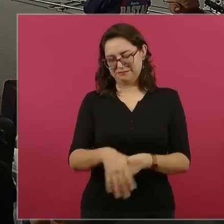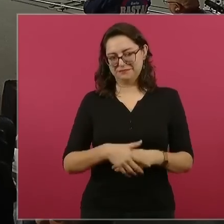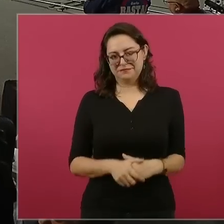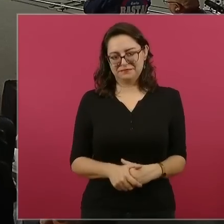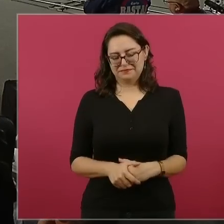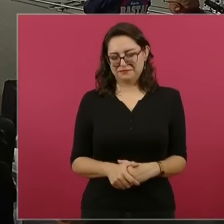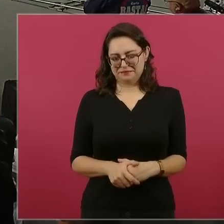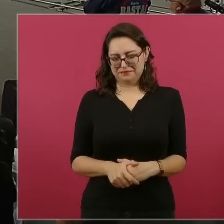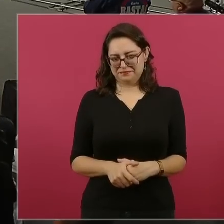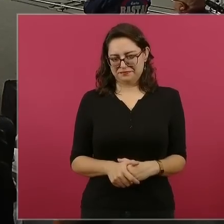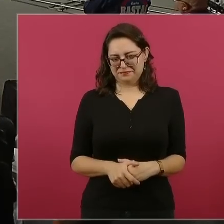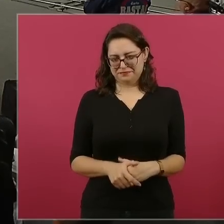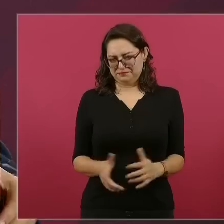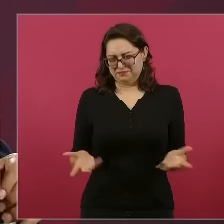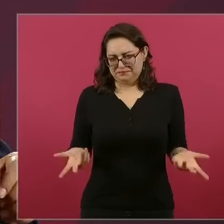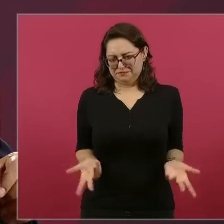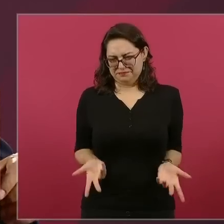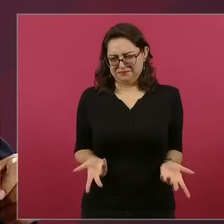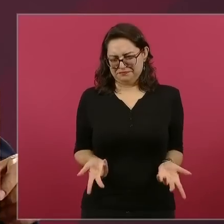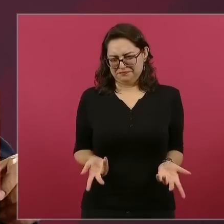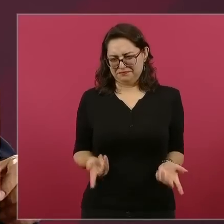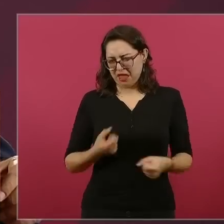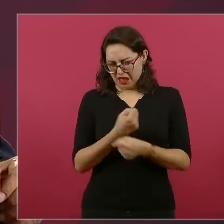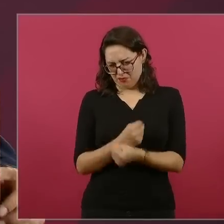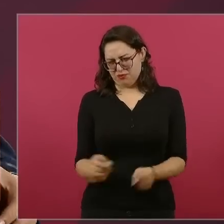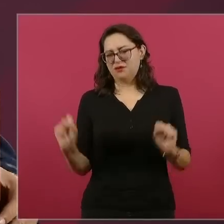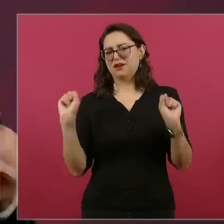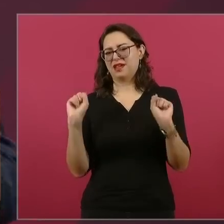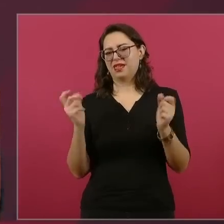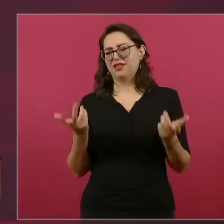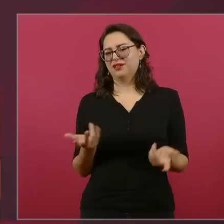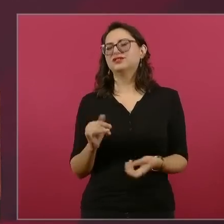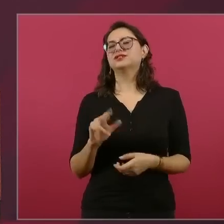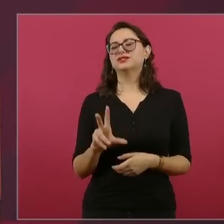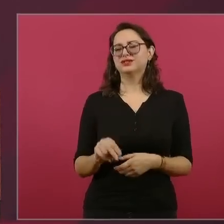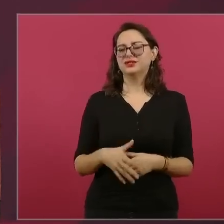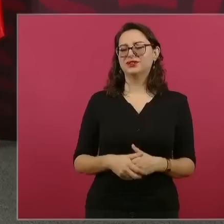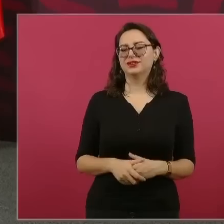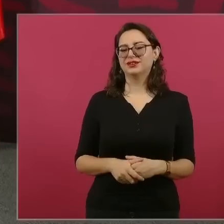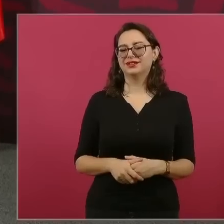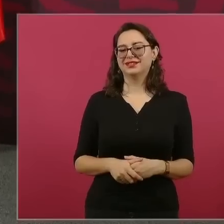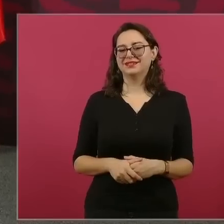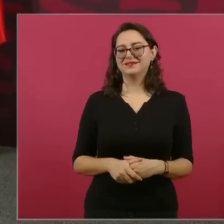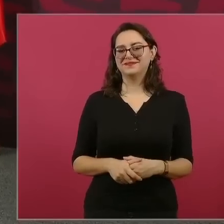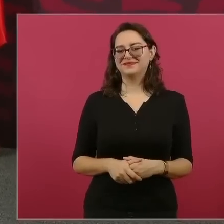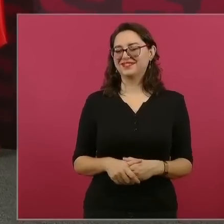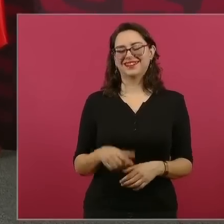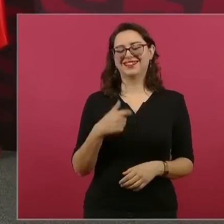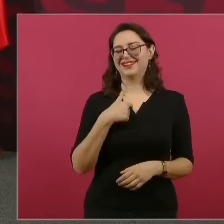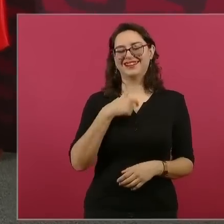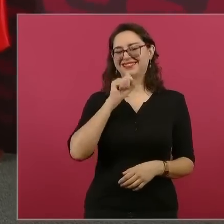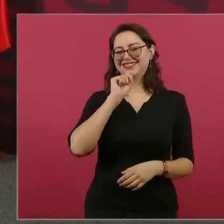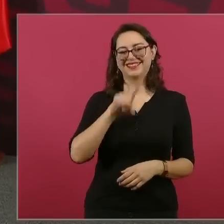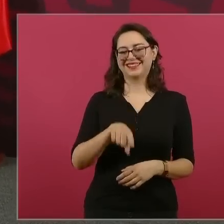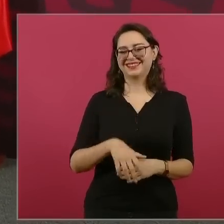¿A poco no se aburren? ¿Ah? Yo tampoco.